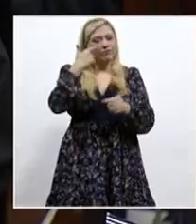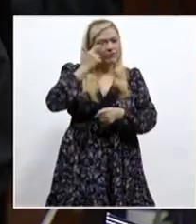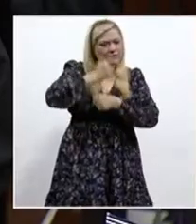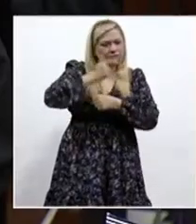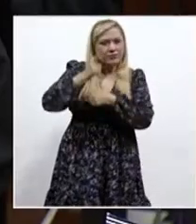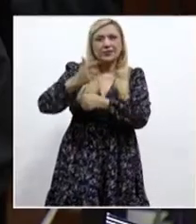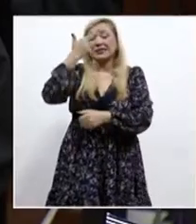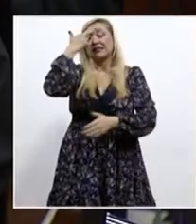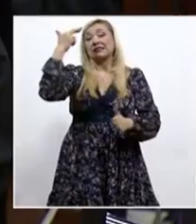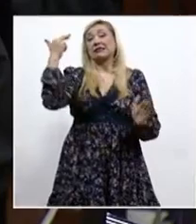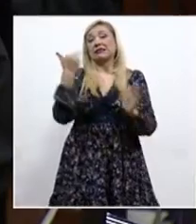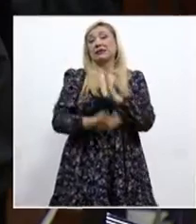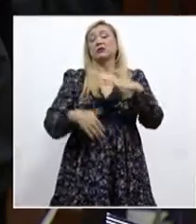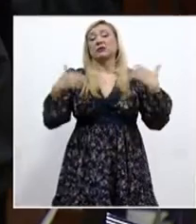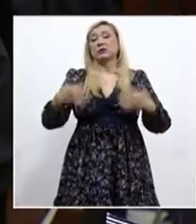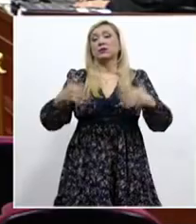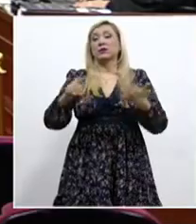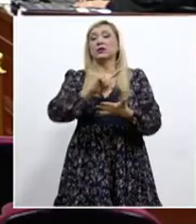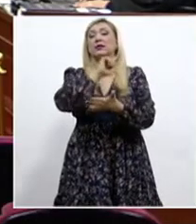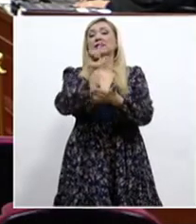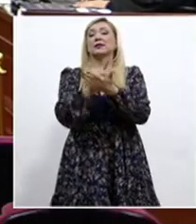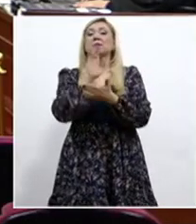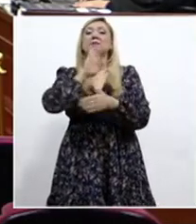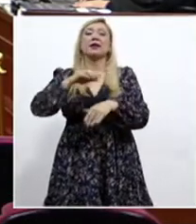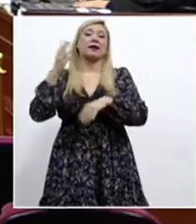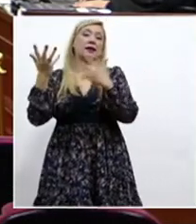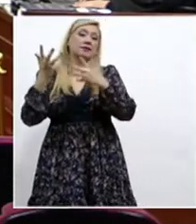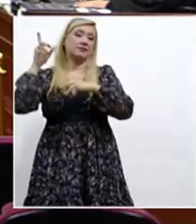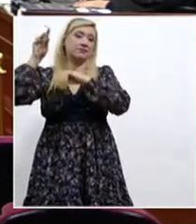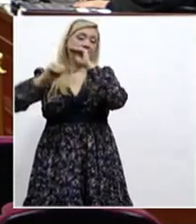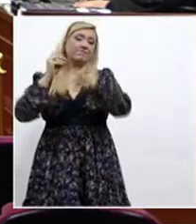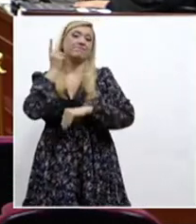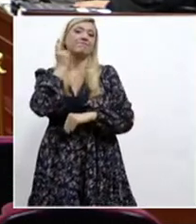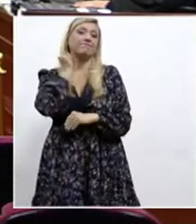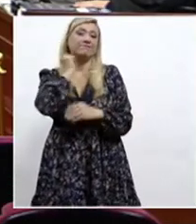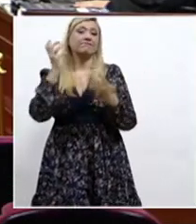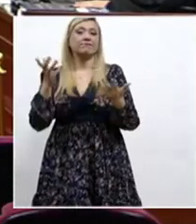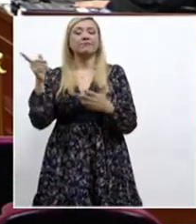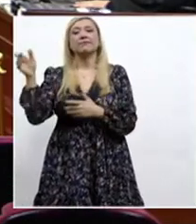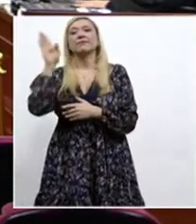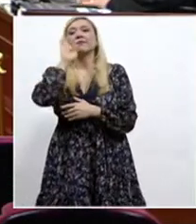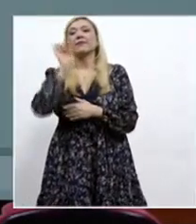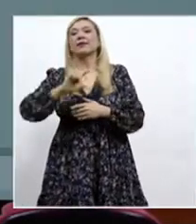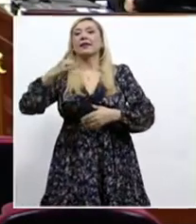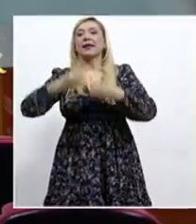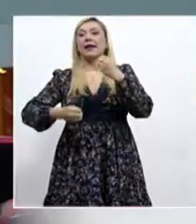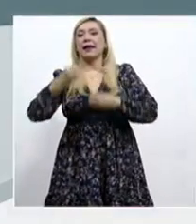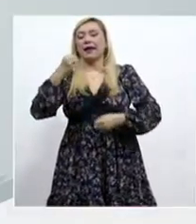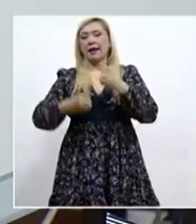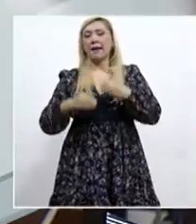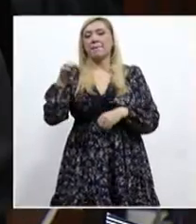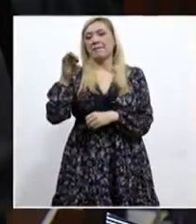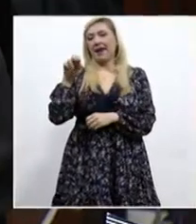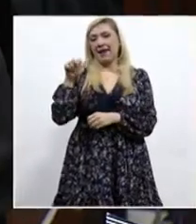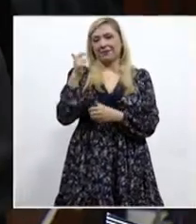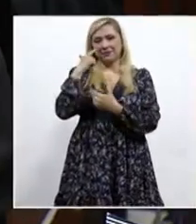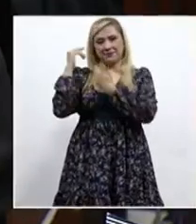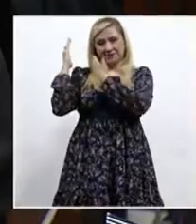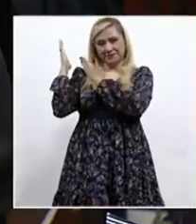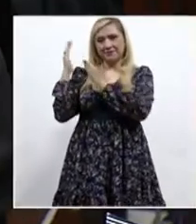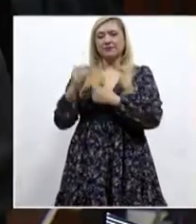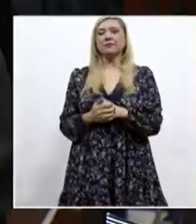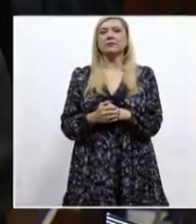de violaciones al proceso legislativo. Escuchemos al ministro ponente, Alfredo Gutiérrez Ortiz Mena.